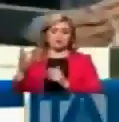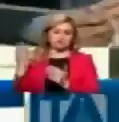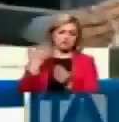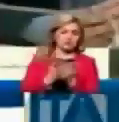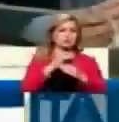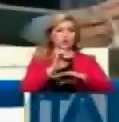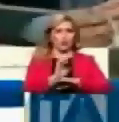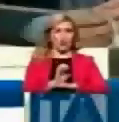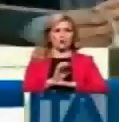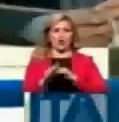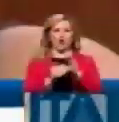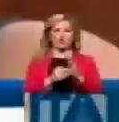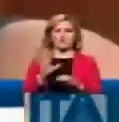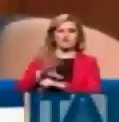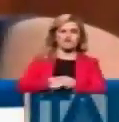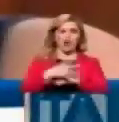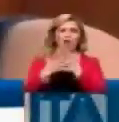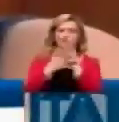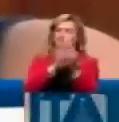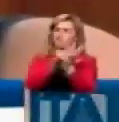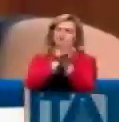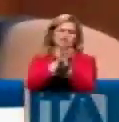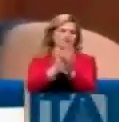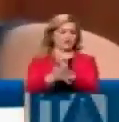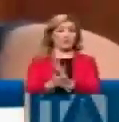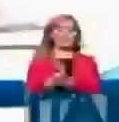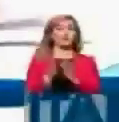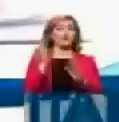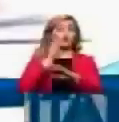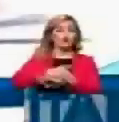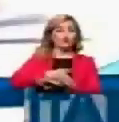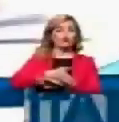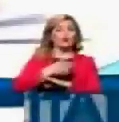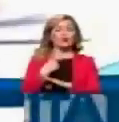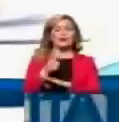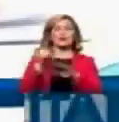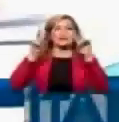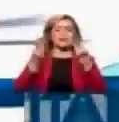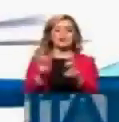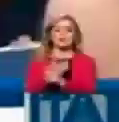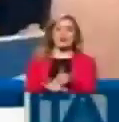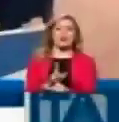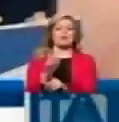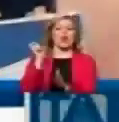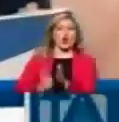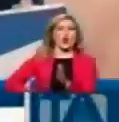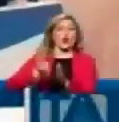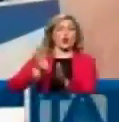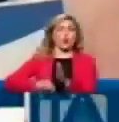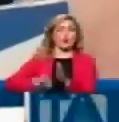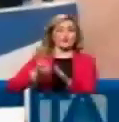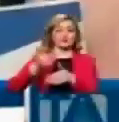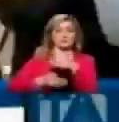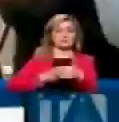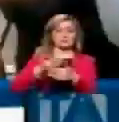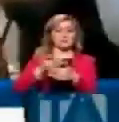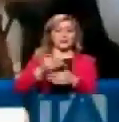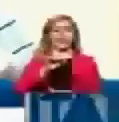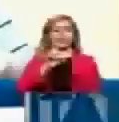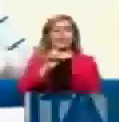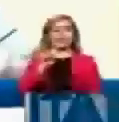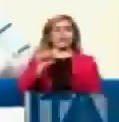causa penal en su contra. Esto luego de que se ejecutoriara el auto de sobreseimiento emitido por el juez que llevaba la causa, Iván